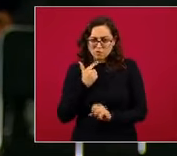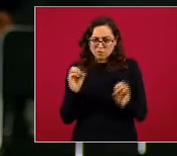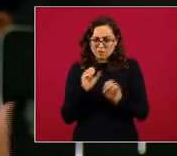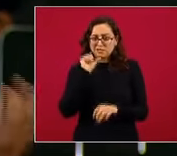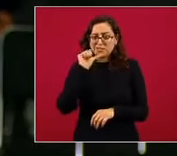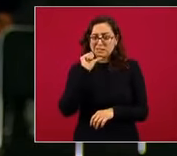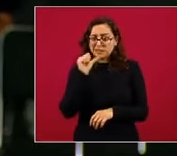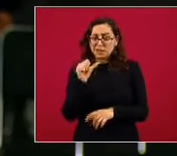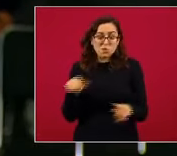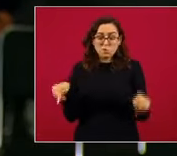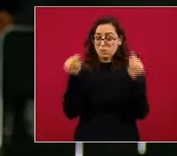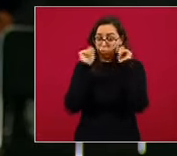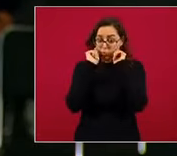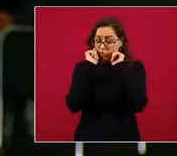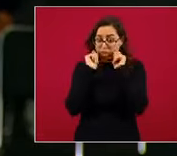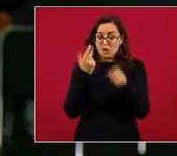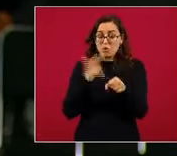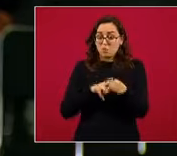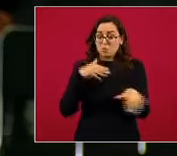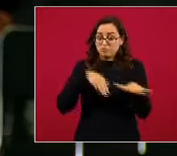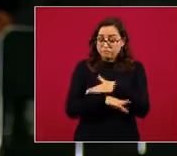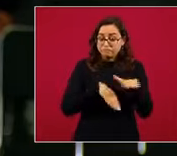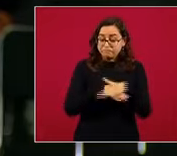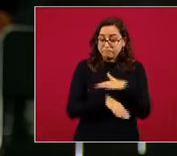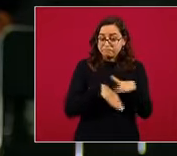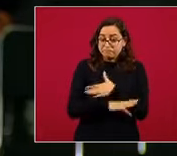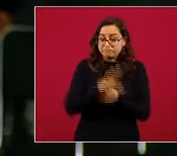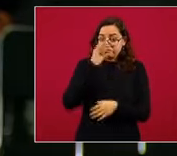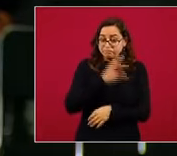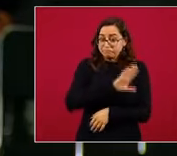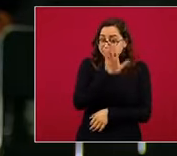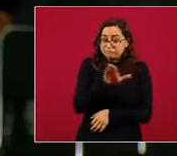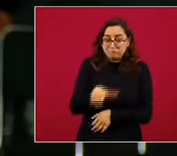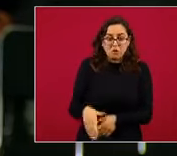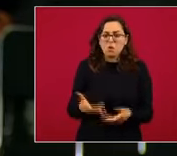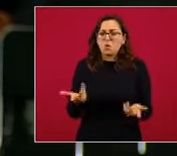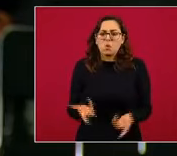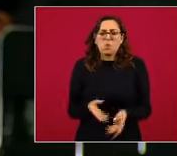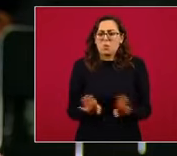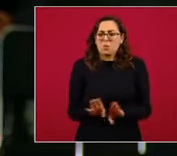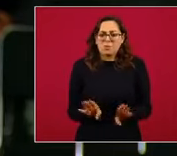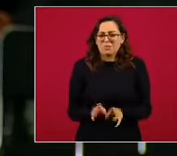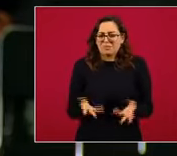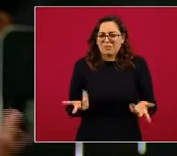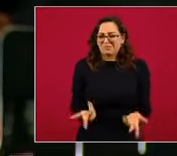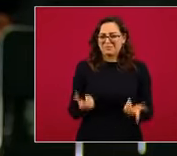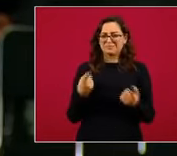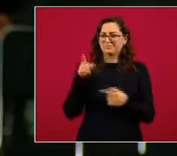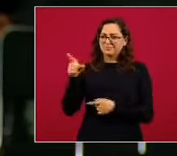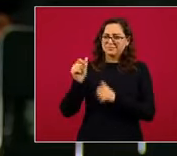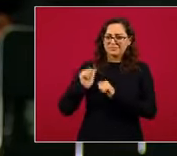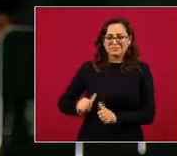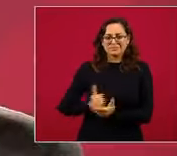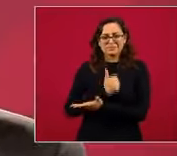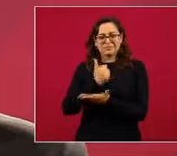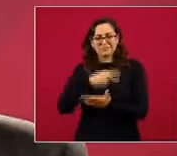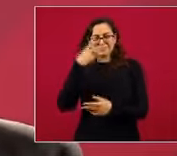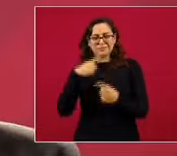de que se han incrementado las hospitalizaciones y defunciones aquí en la Ciudad de México, o qué es lo que se ha dialogado con las autoridades